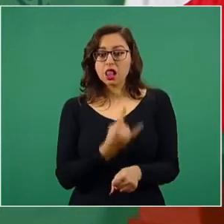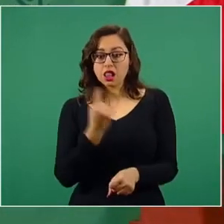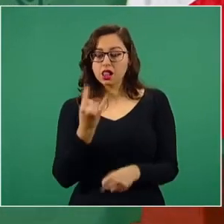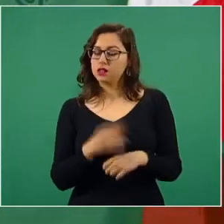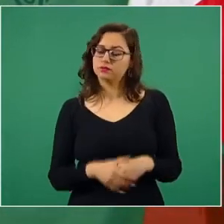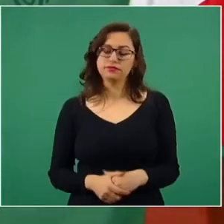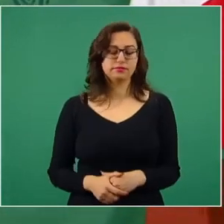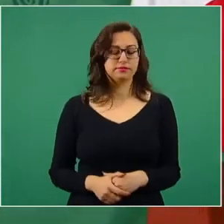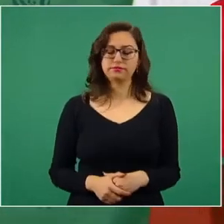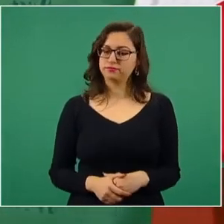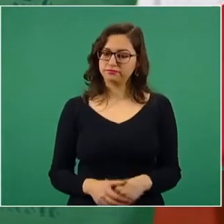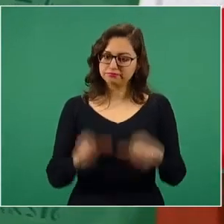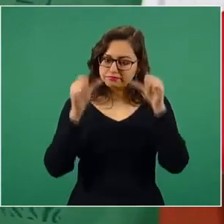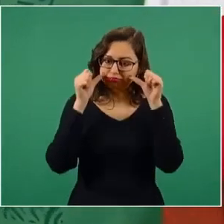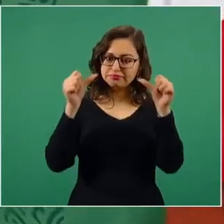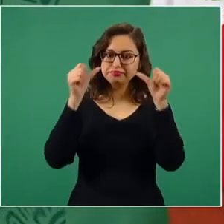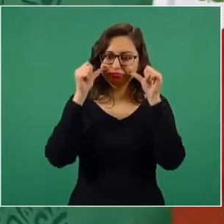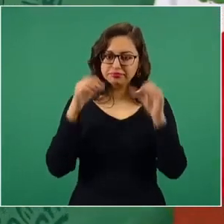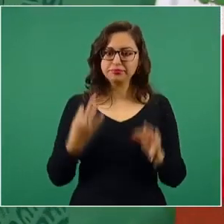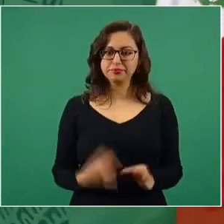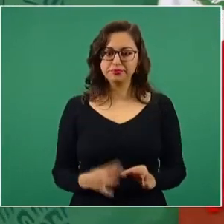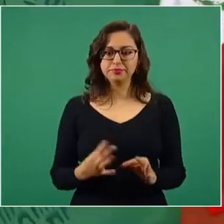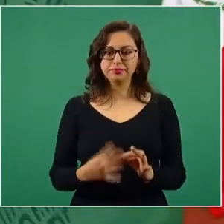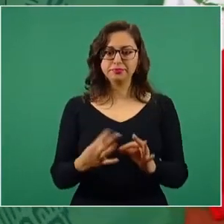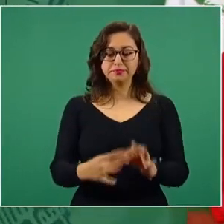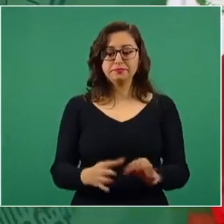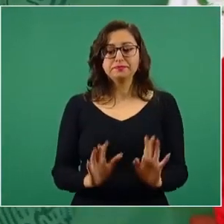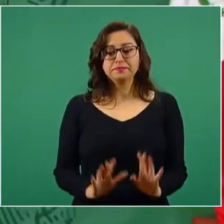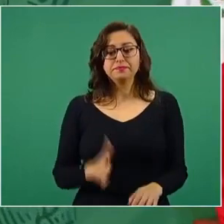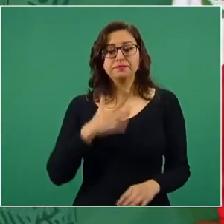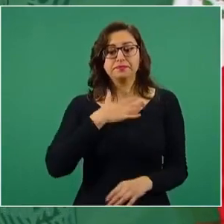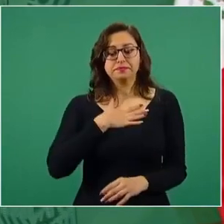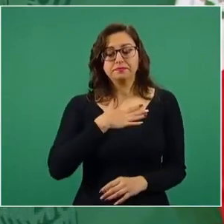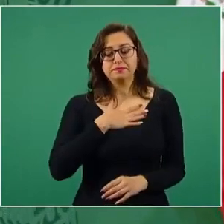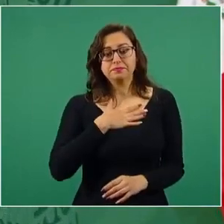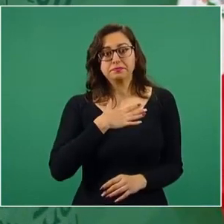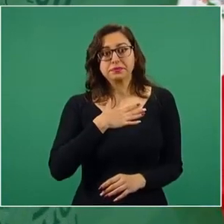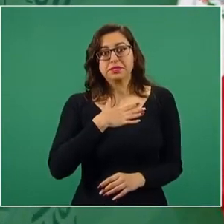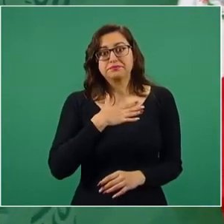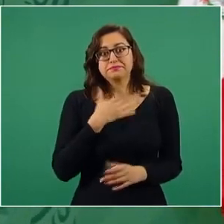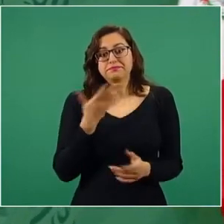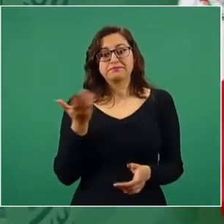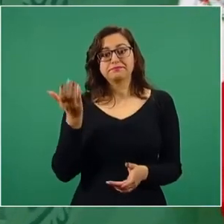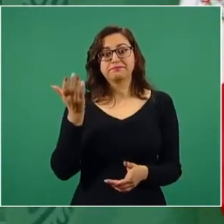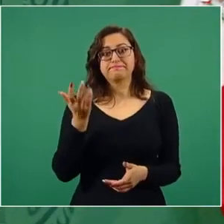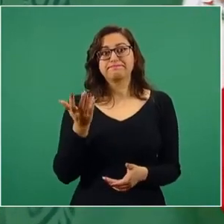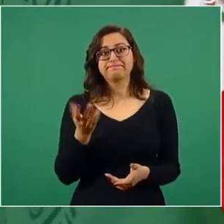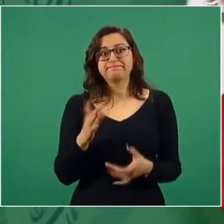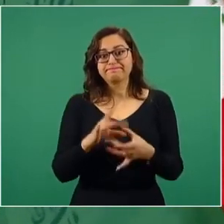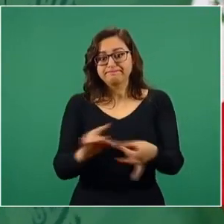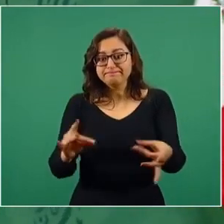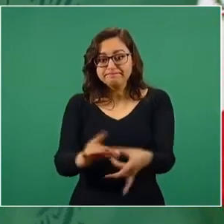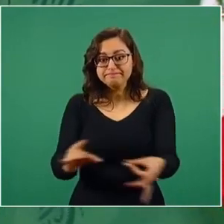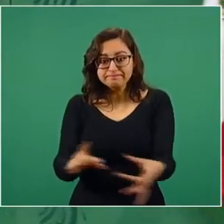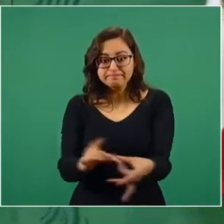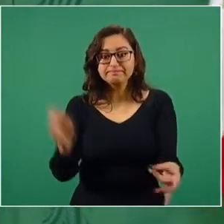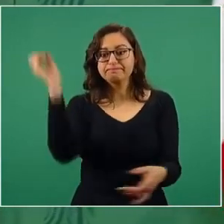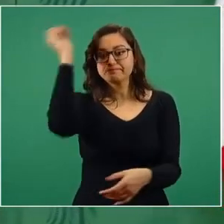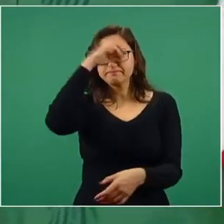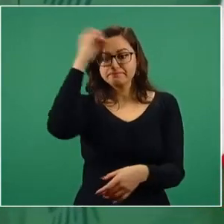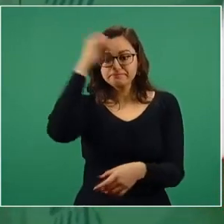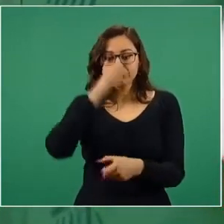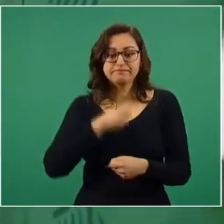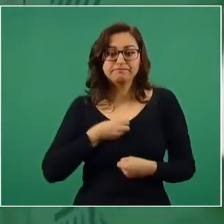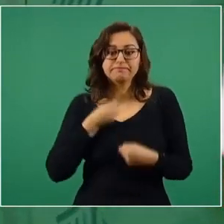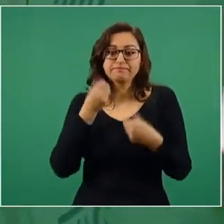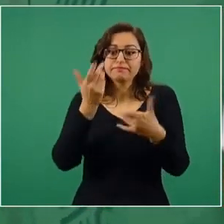ese compromiso. Eso es lo que puedo decirle a los familiares de los mineros y mandarles